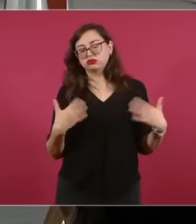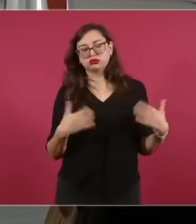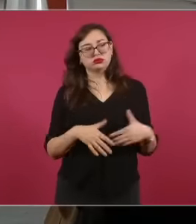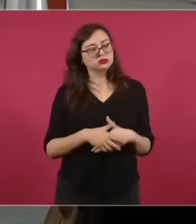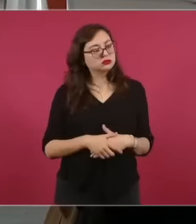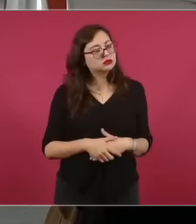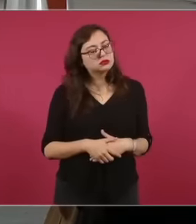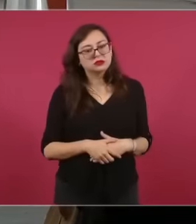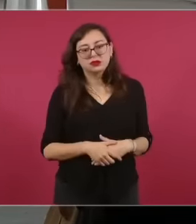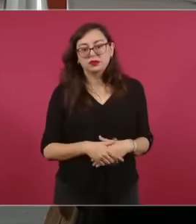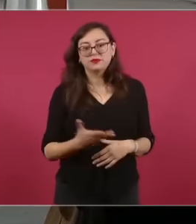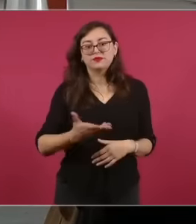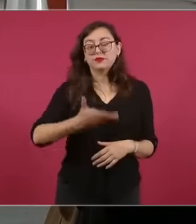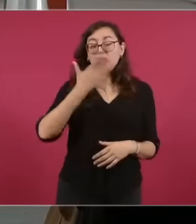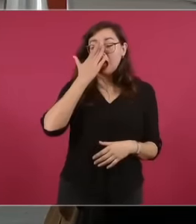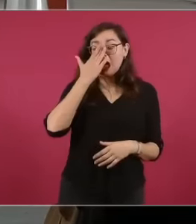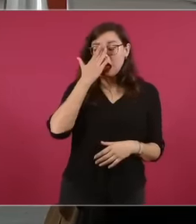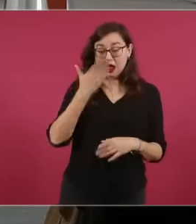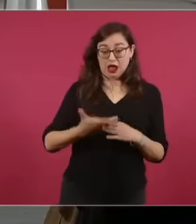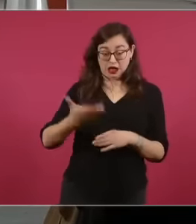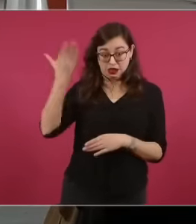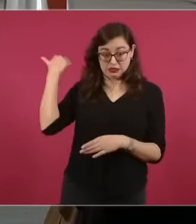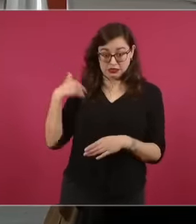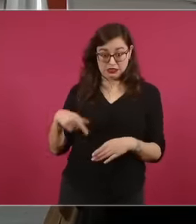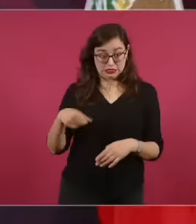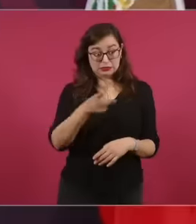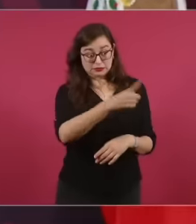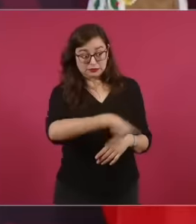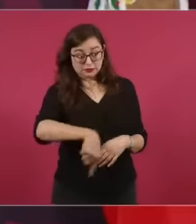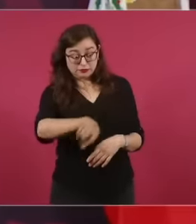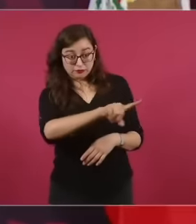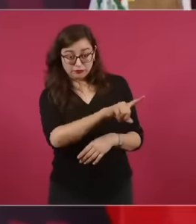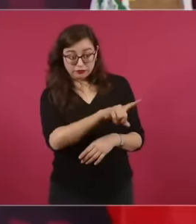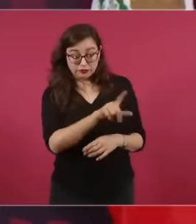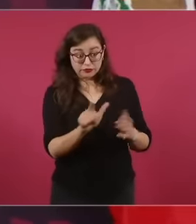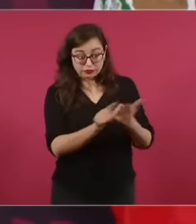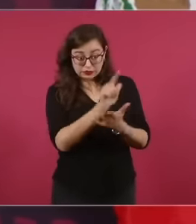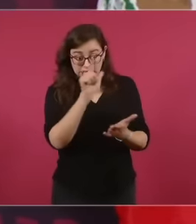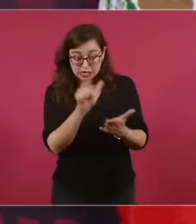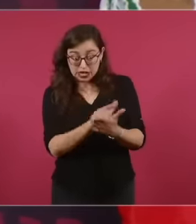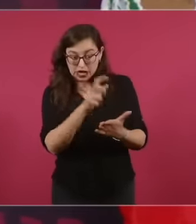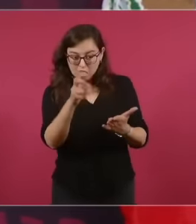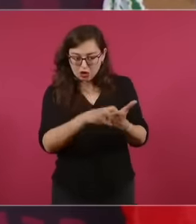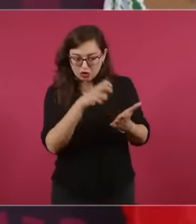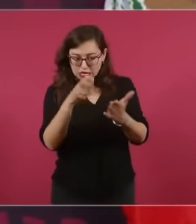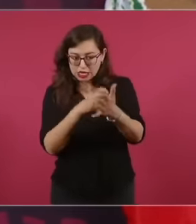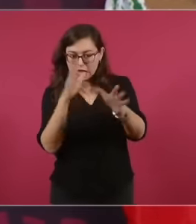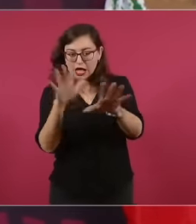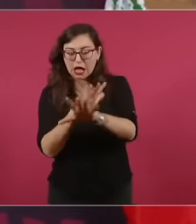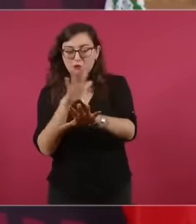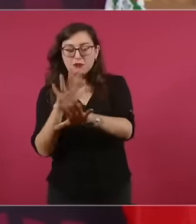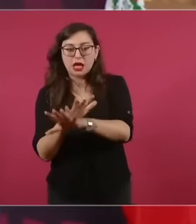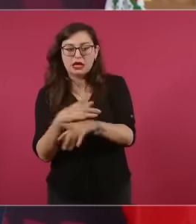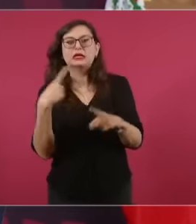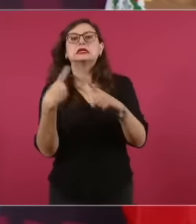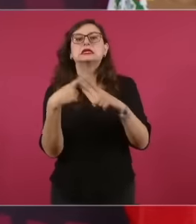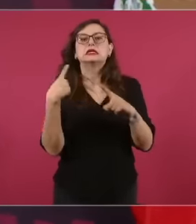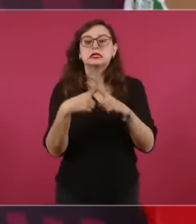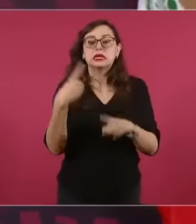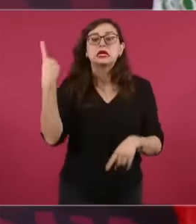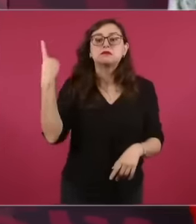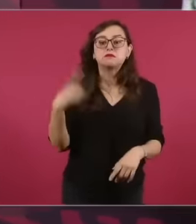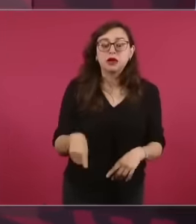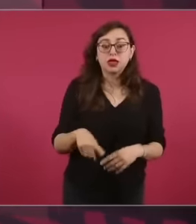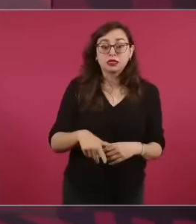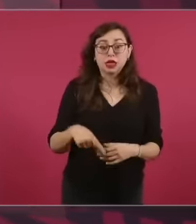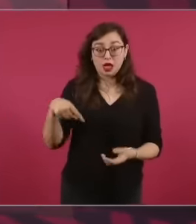política y la agenda del legislativo ni siquiera